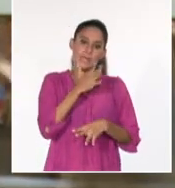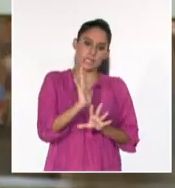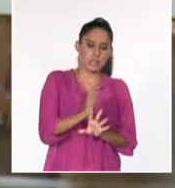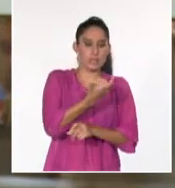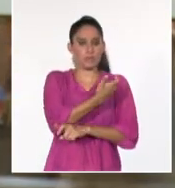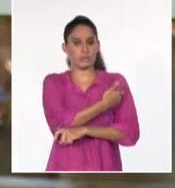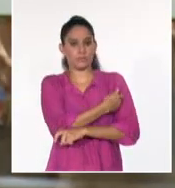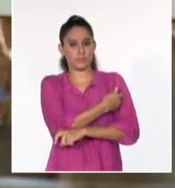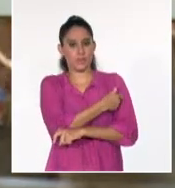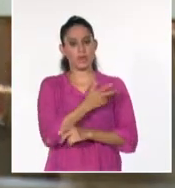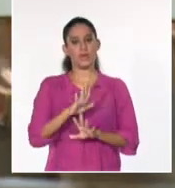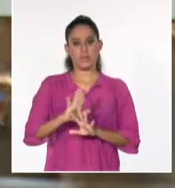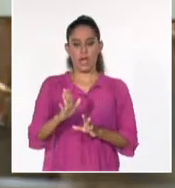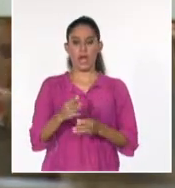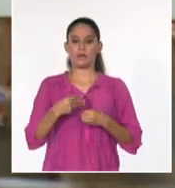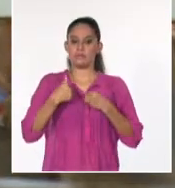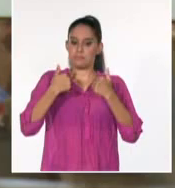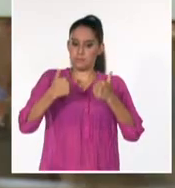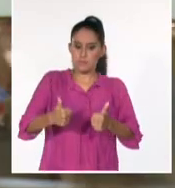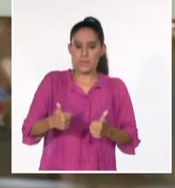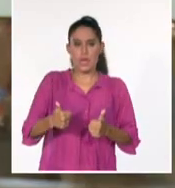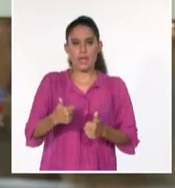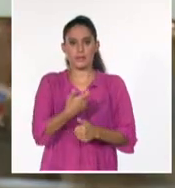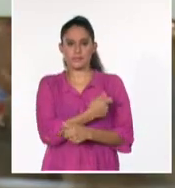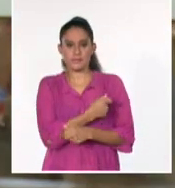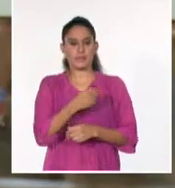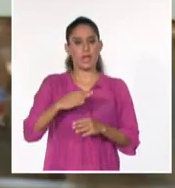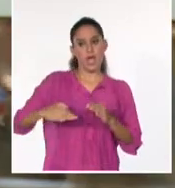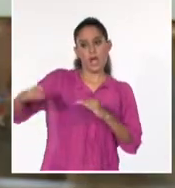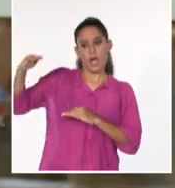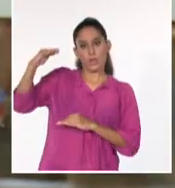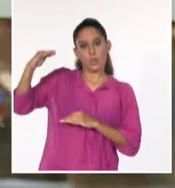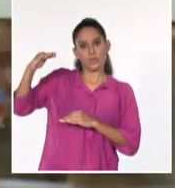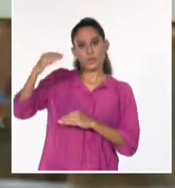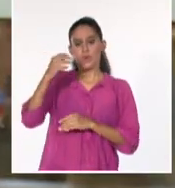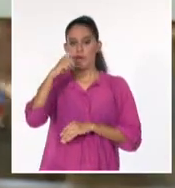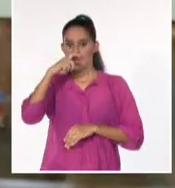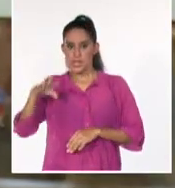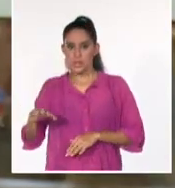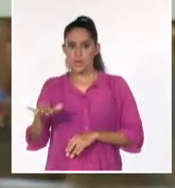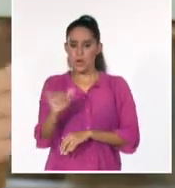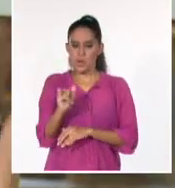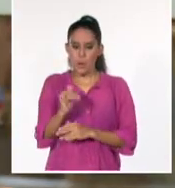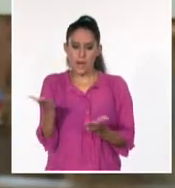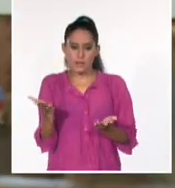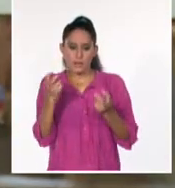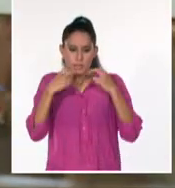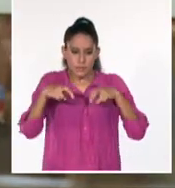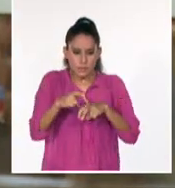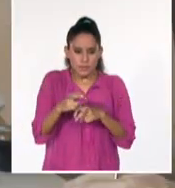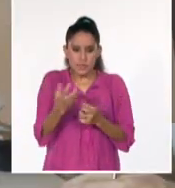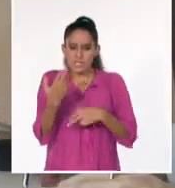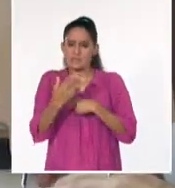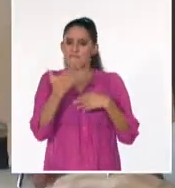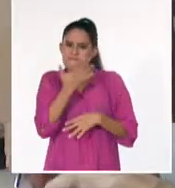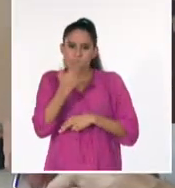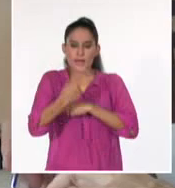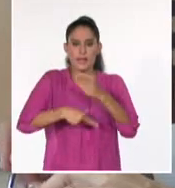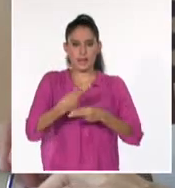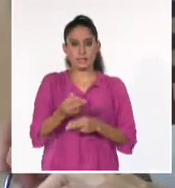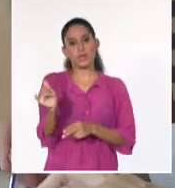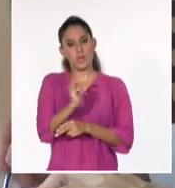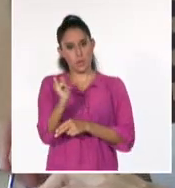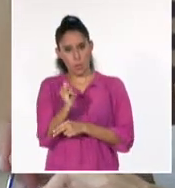adulta también, que fue desarrollada también por los mismos investigadores que desarrollaron soberana. La